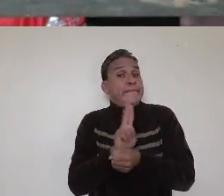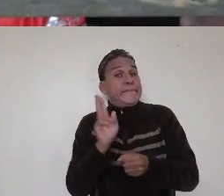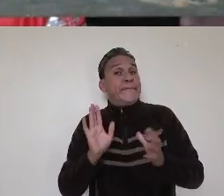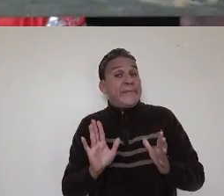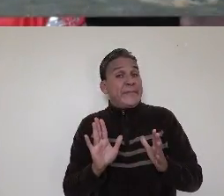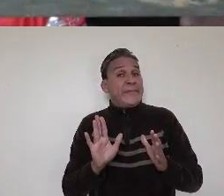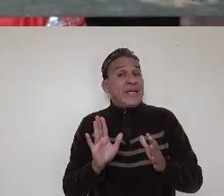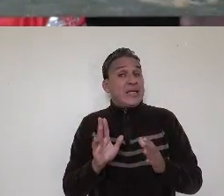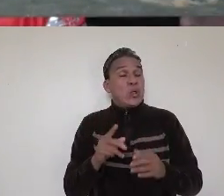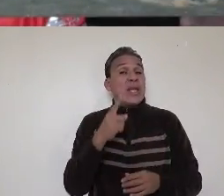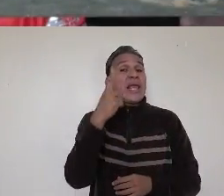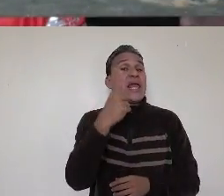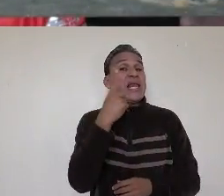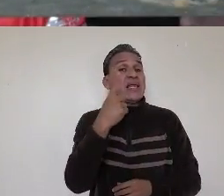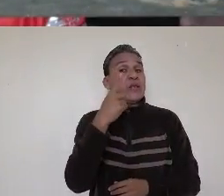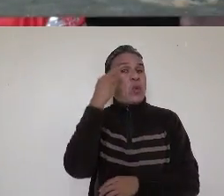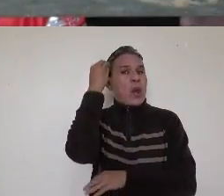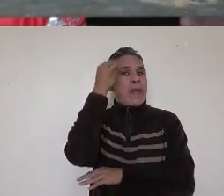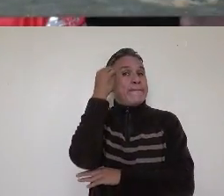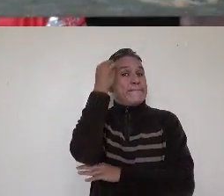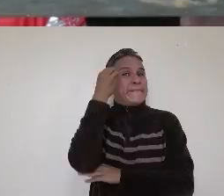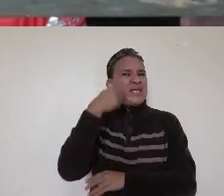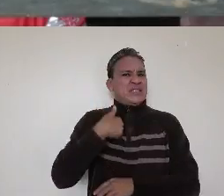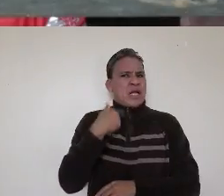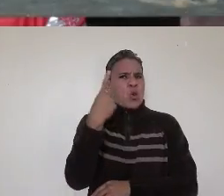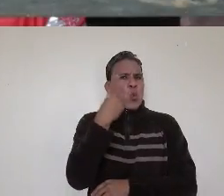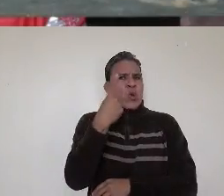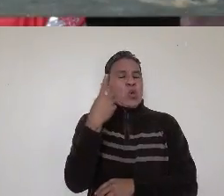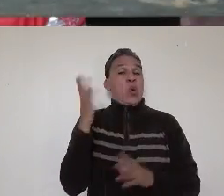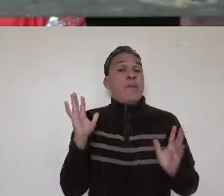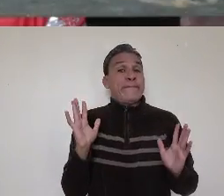el individualismo, el pensar que lo mío es lo único.